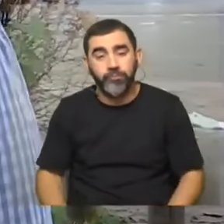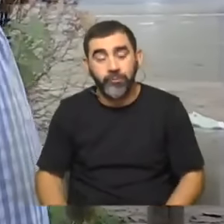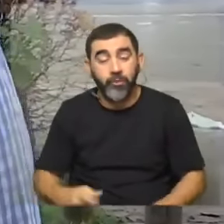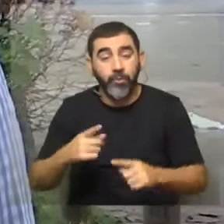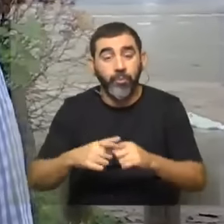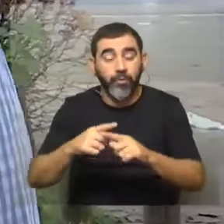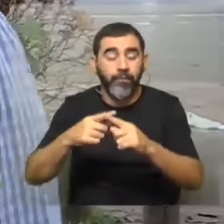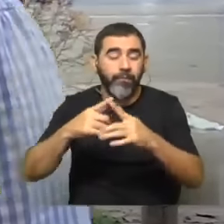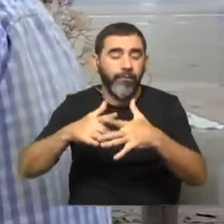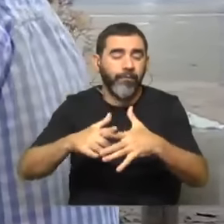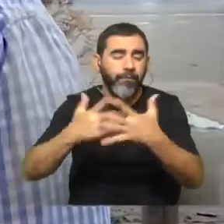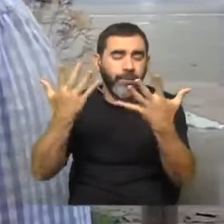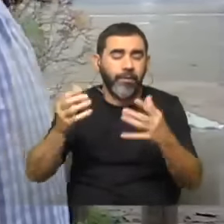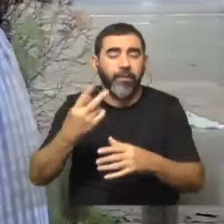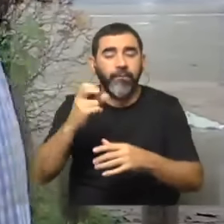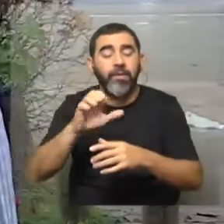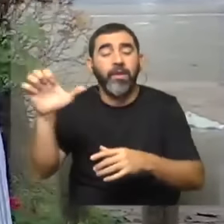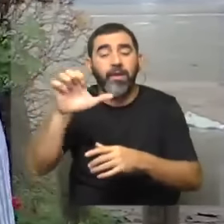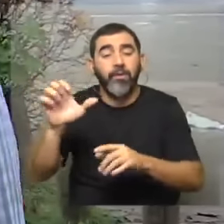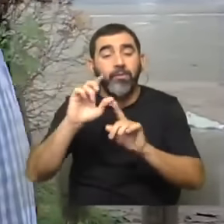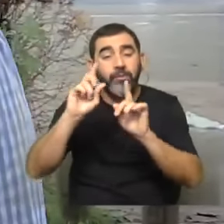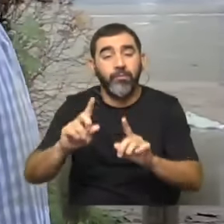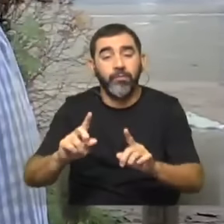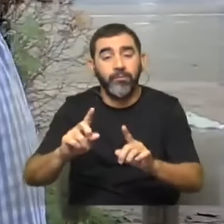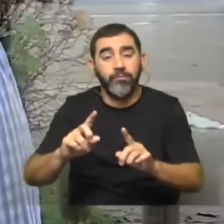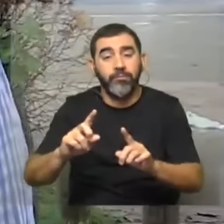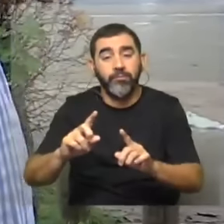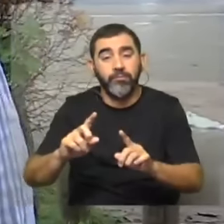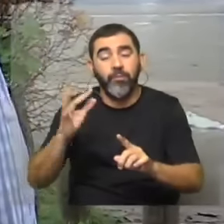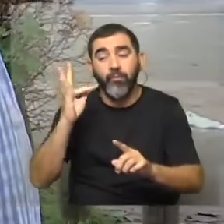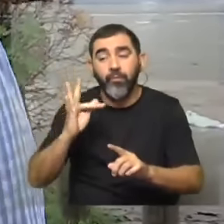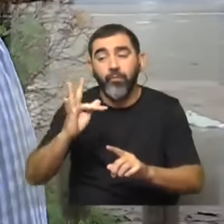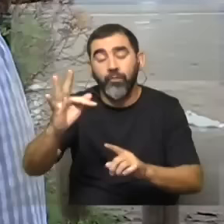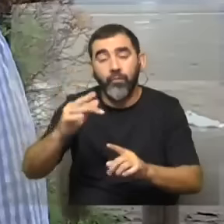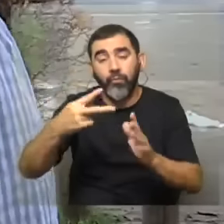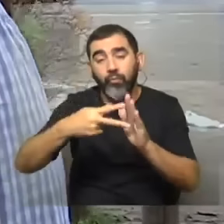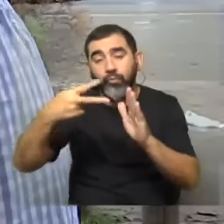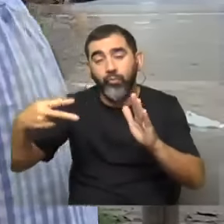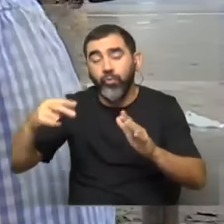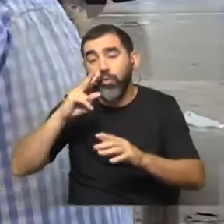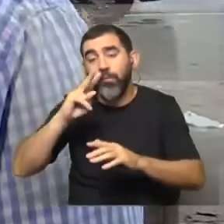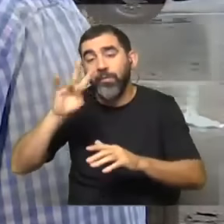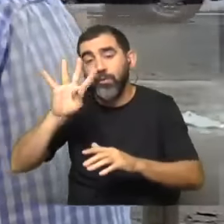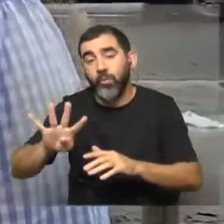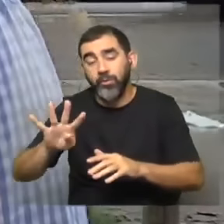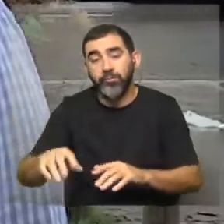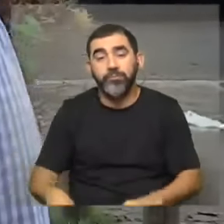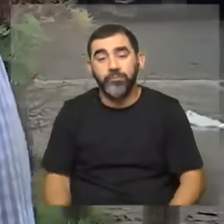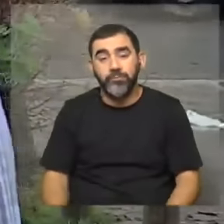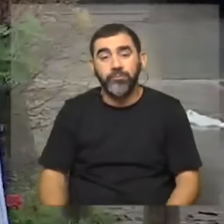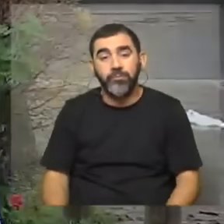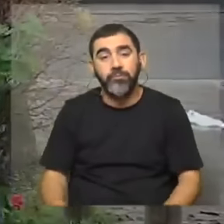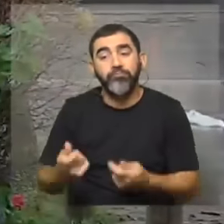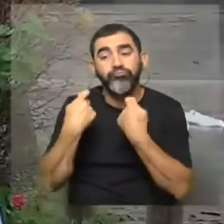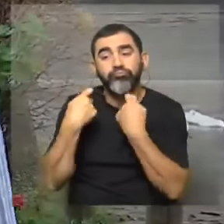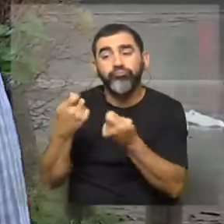de estos eventos que va a haber el 20 de enero sino también los los eventos que se planifican para este 2024 y cuál es el costo